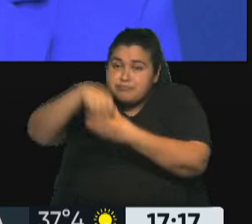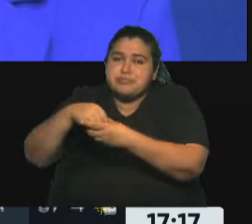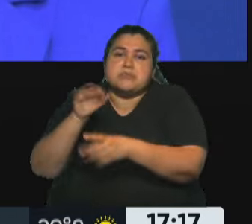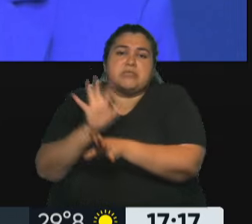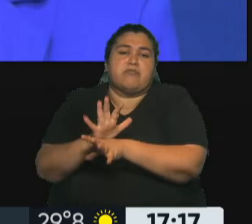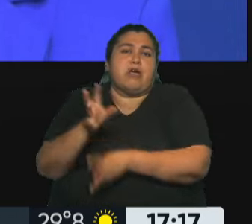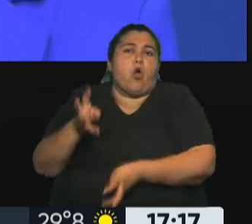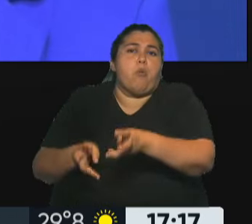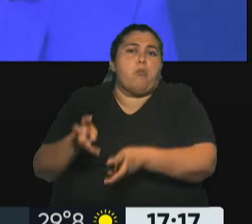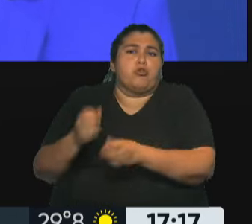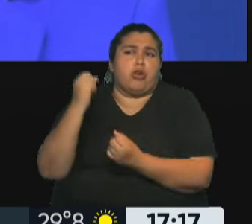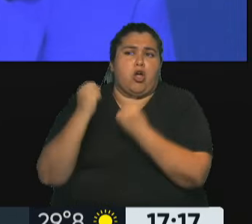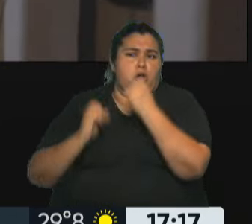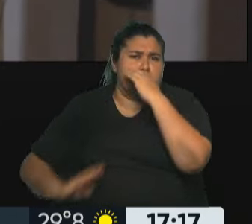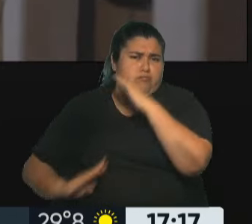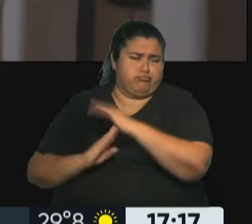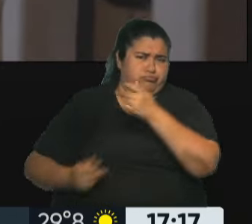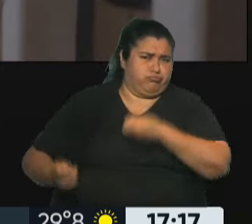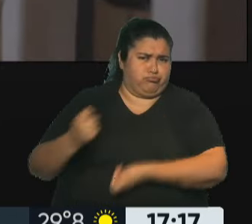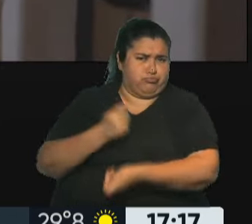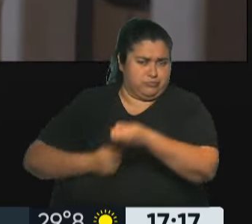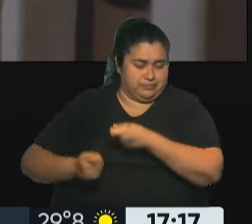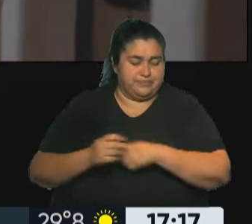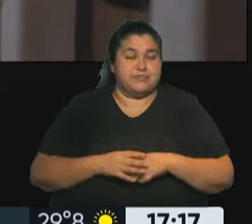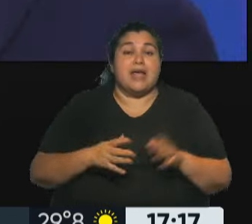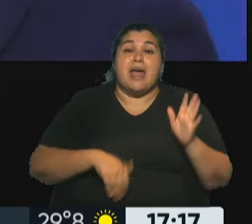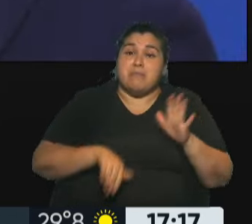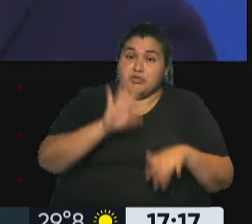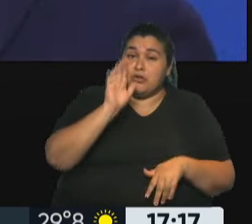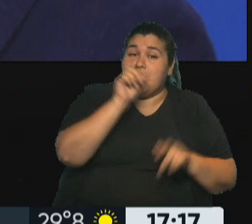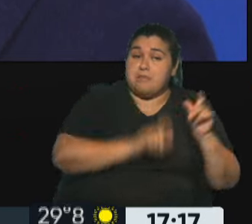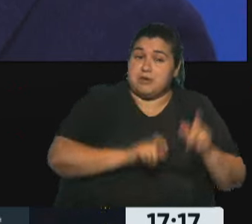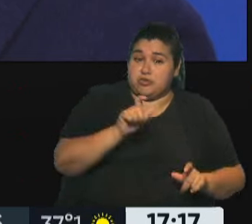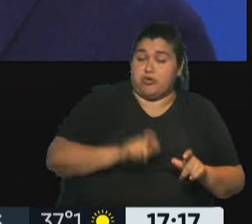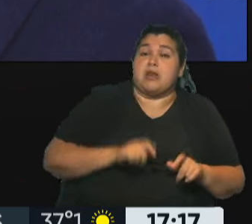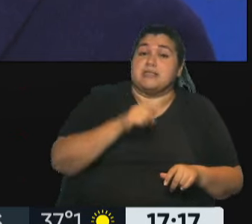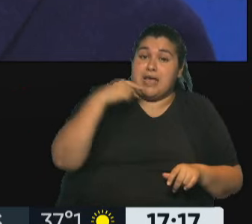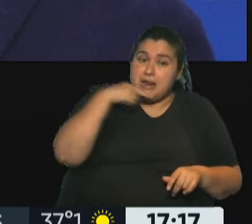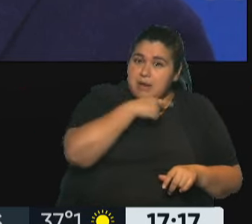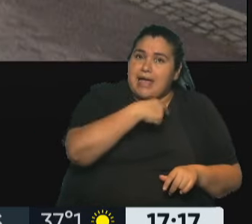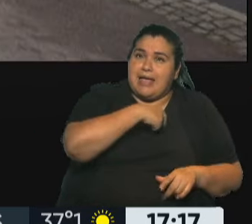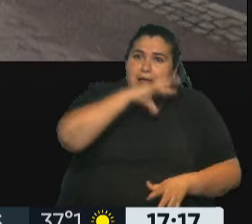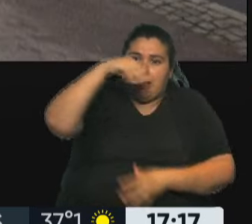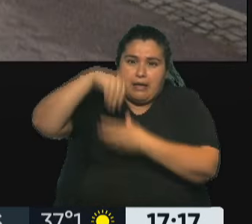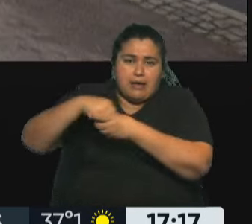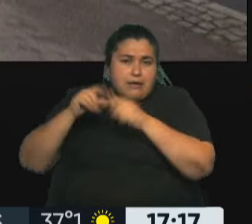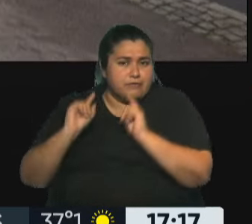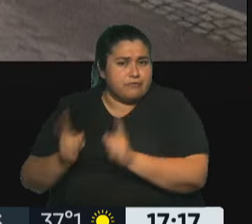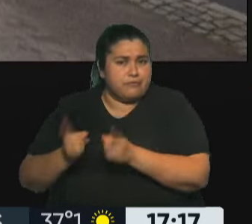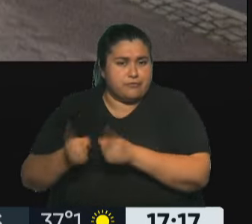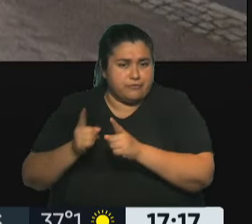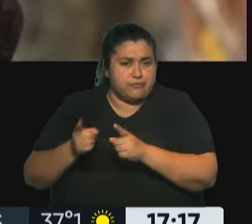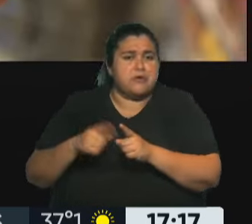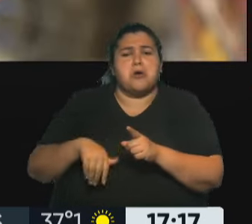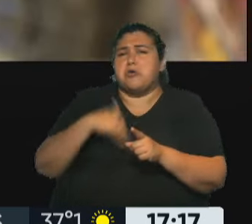sentido, según las encuestas, más del 80% de los alemanes respaldan continuar en la Unión Europea e incluso entre los seguidores de